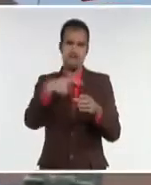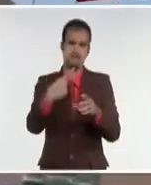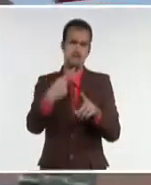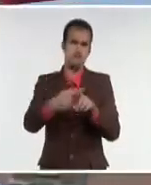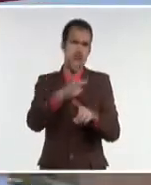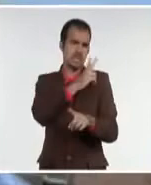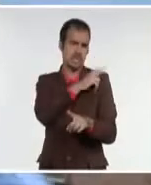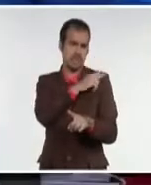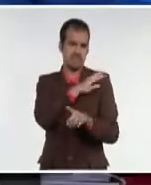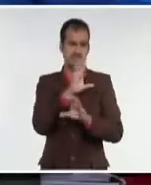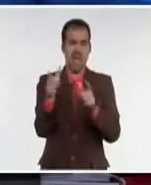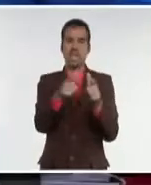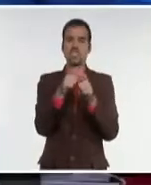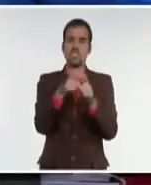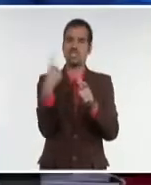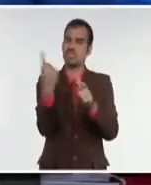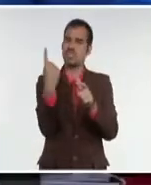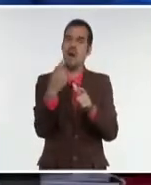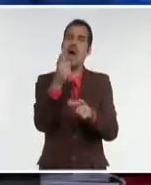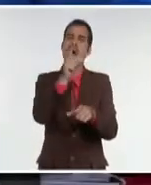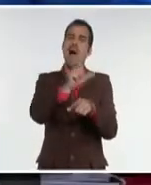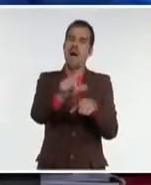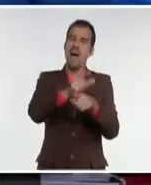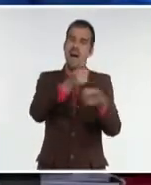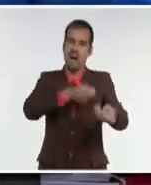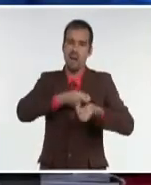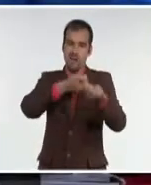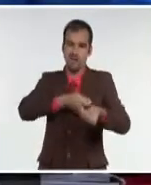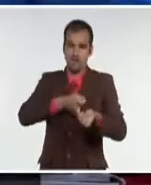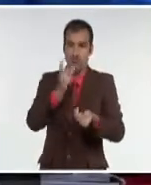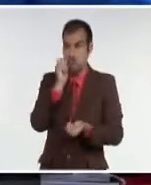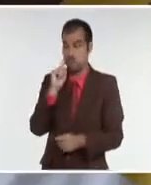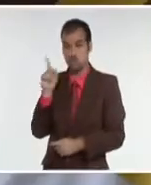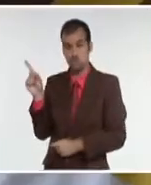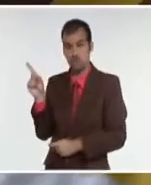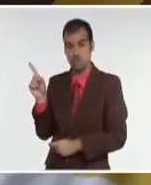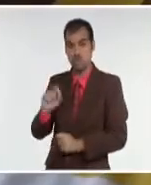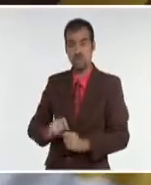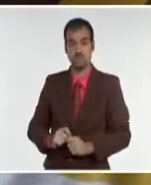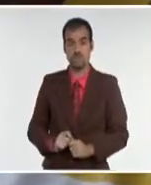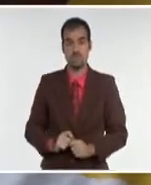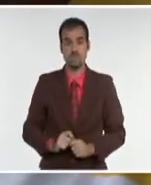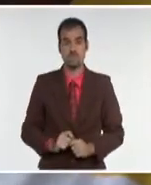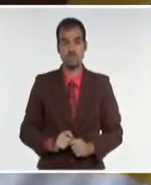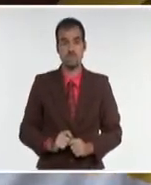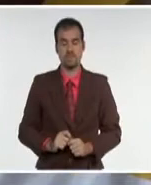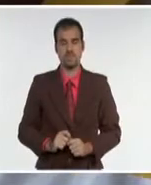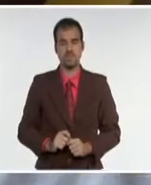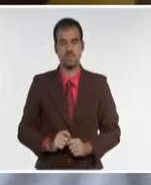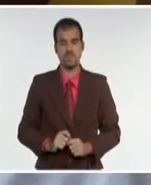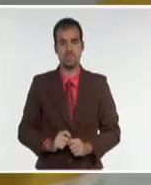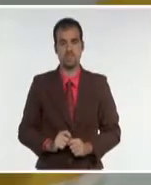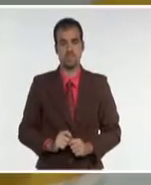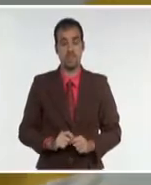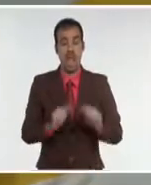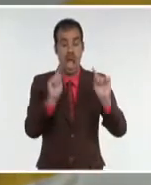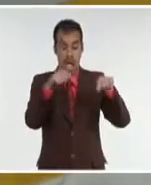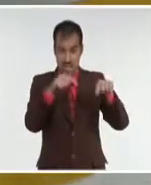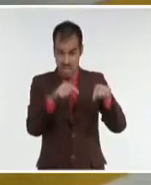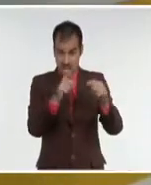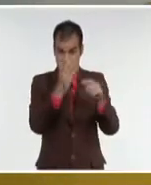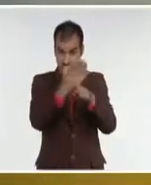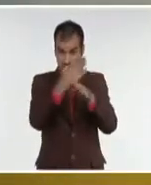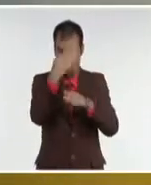Asociación Nacional de Agricultores Pequeños, Rafael Ramón Santiesteban Pozo, en reunión operativa en Santiago de Cuba,